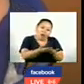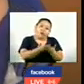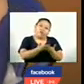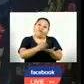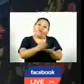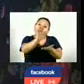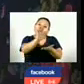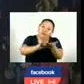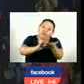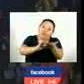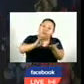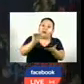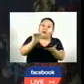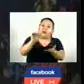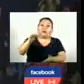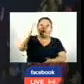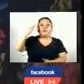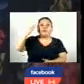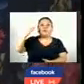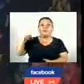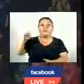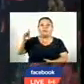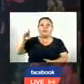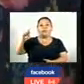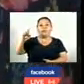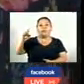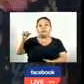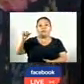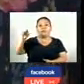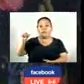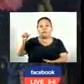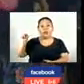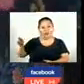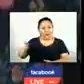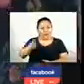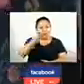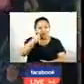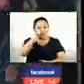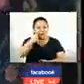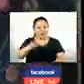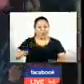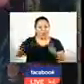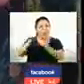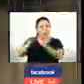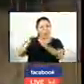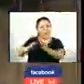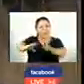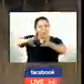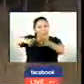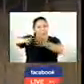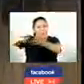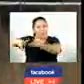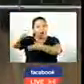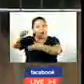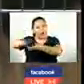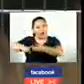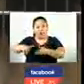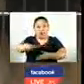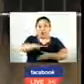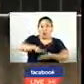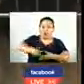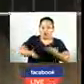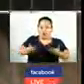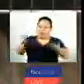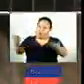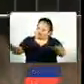animales como el caso de Rosana Rodas una mujer residente en el municipio de San Martín quien abre sus puertas para